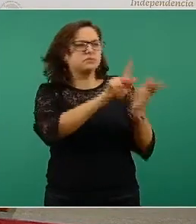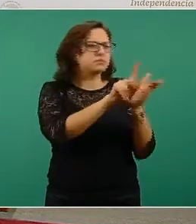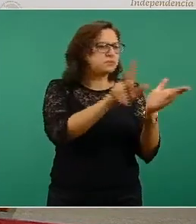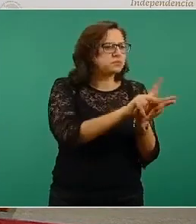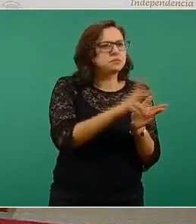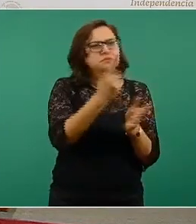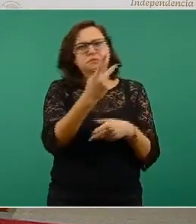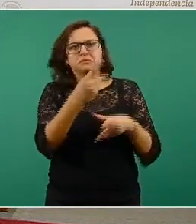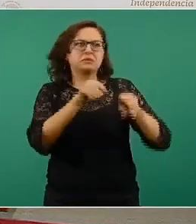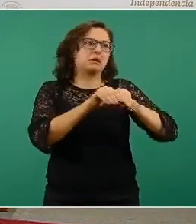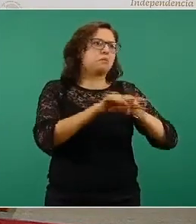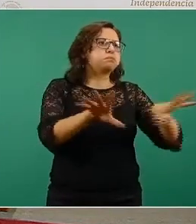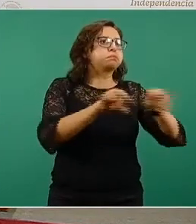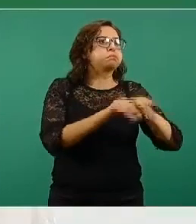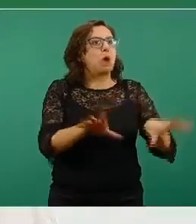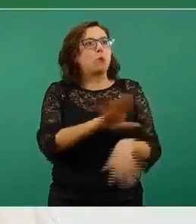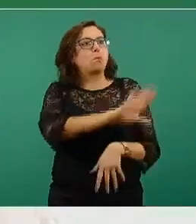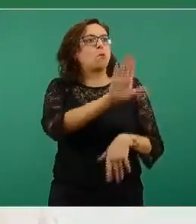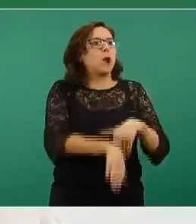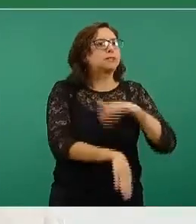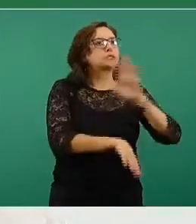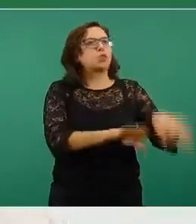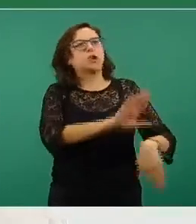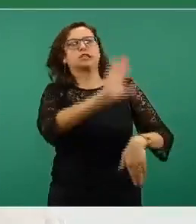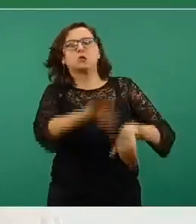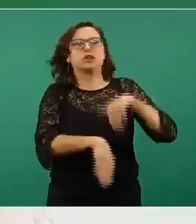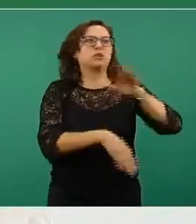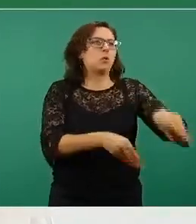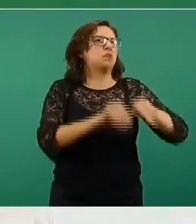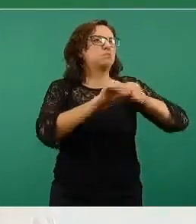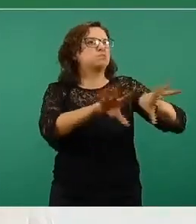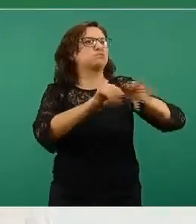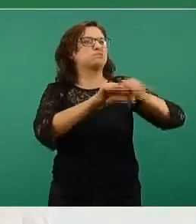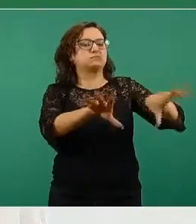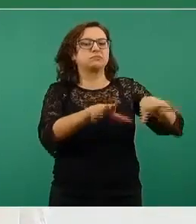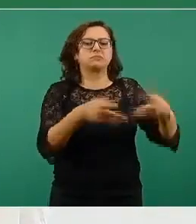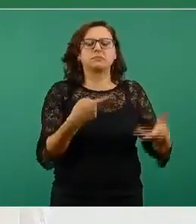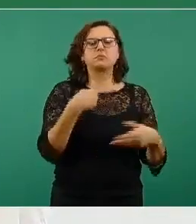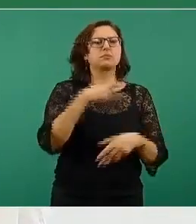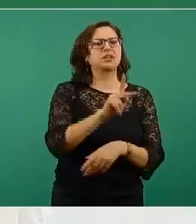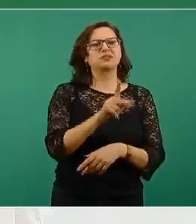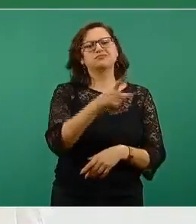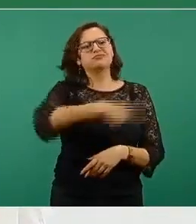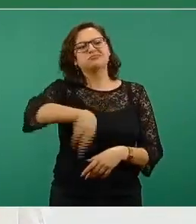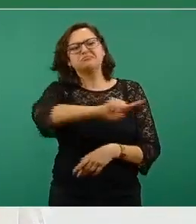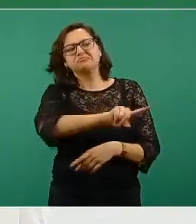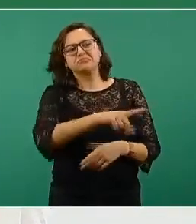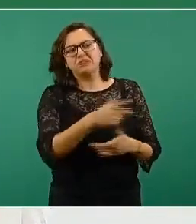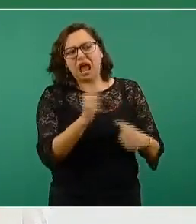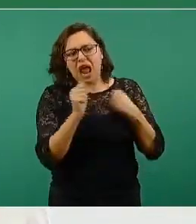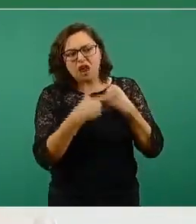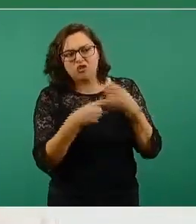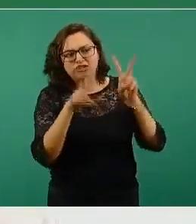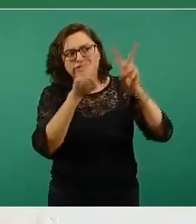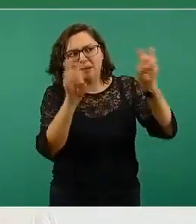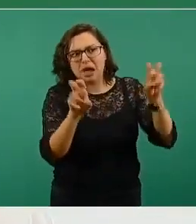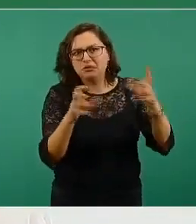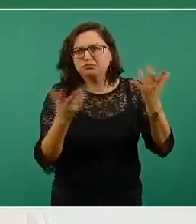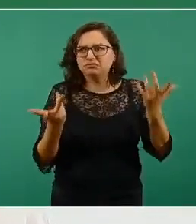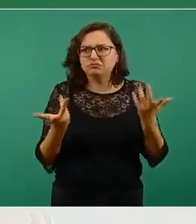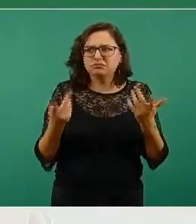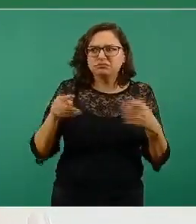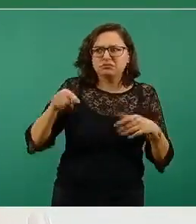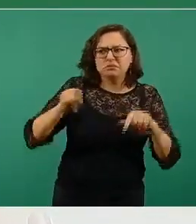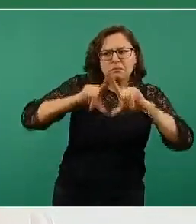100,000, etcétera, número de muertes, expliquen este otro elemento, que es la desigualdad social. La economía de